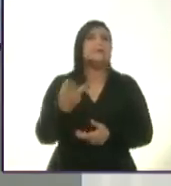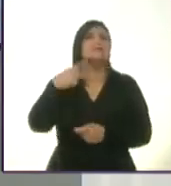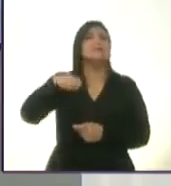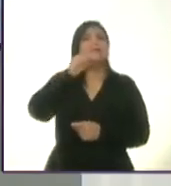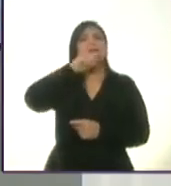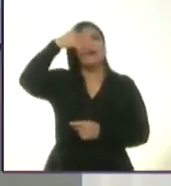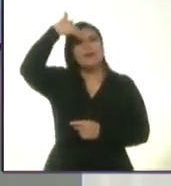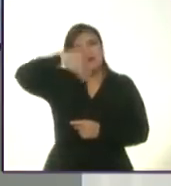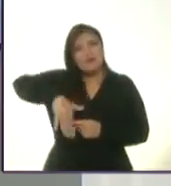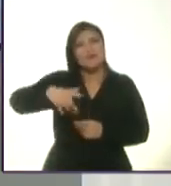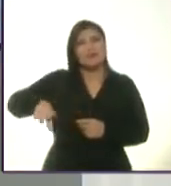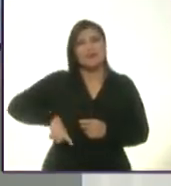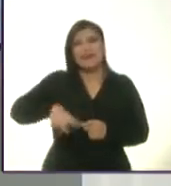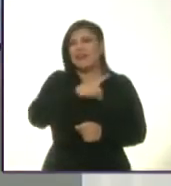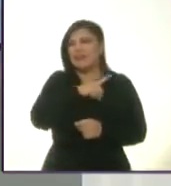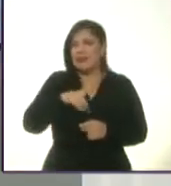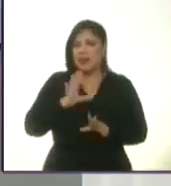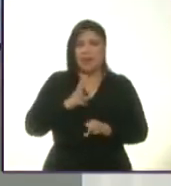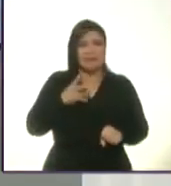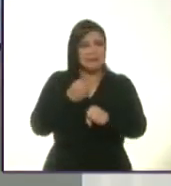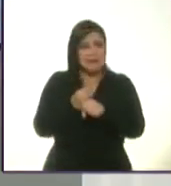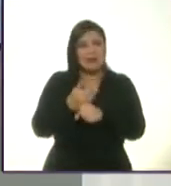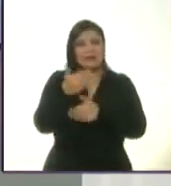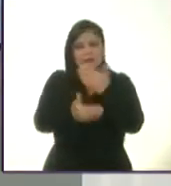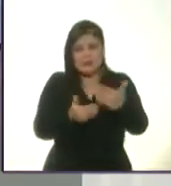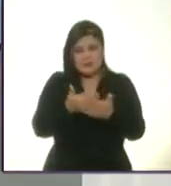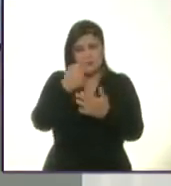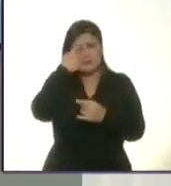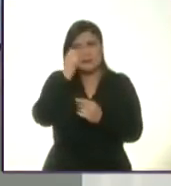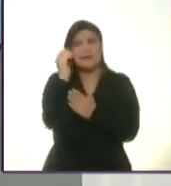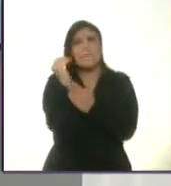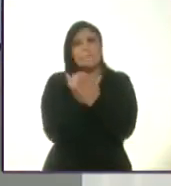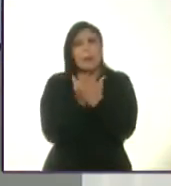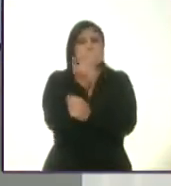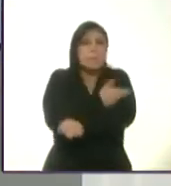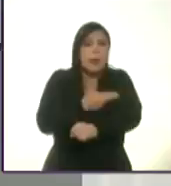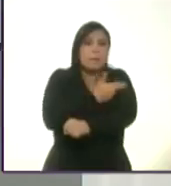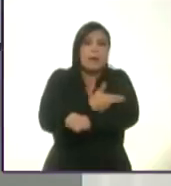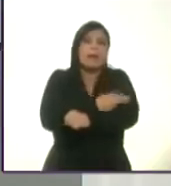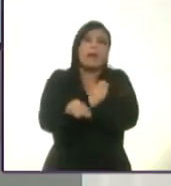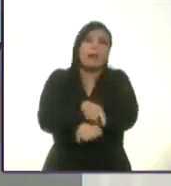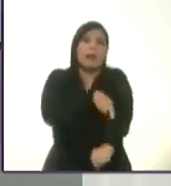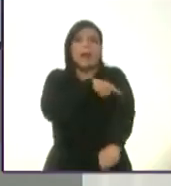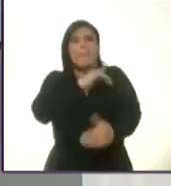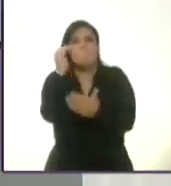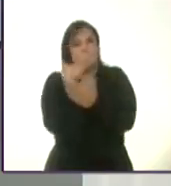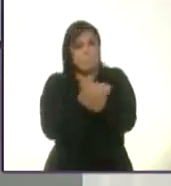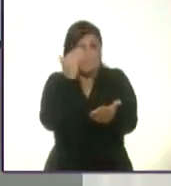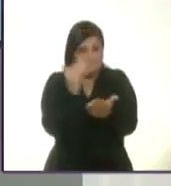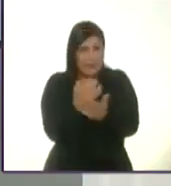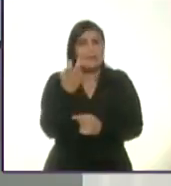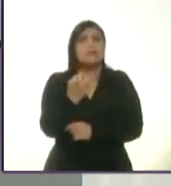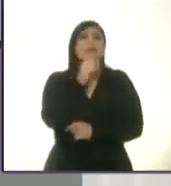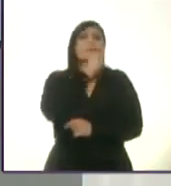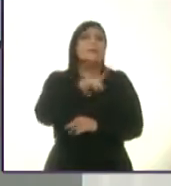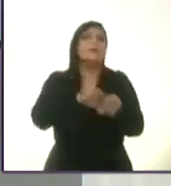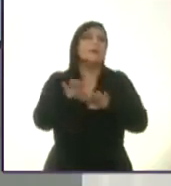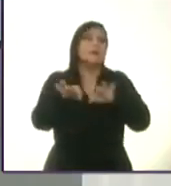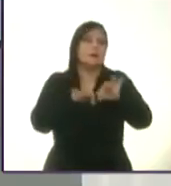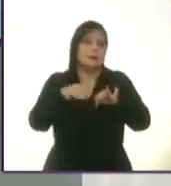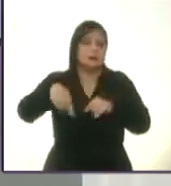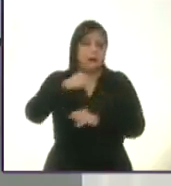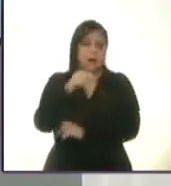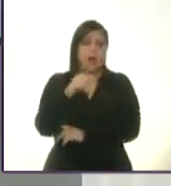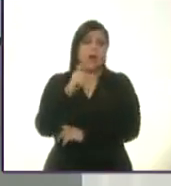tiene que mejorar los servicios y facilitar y reducir los trámites que en los empleos de la burocracia tienen que darse